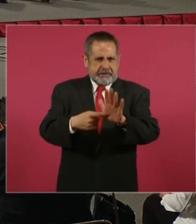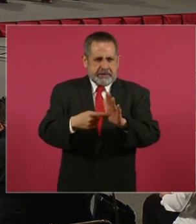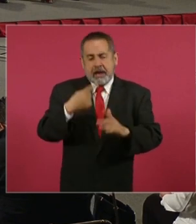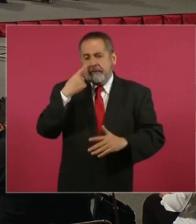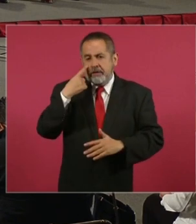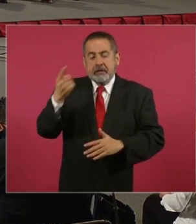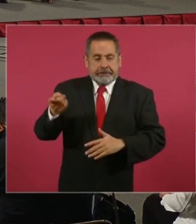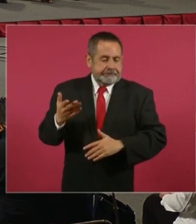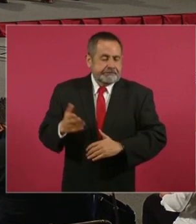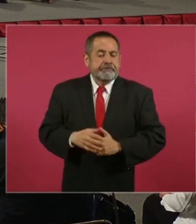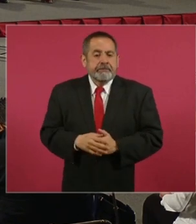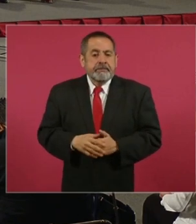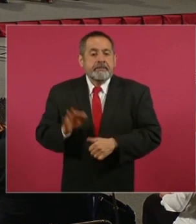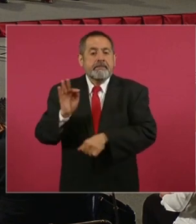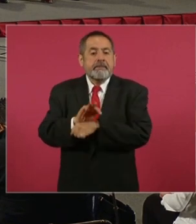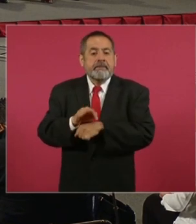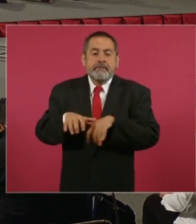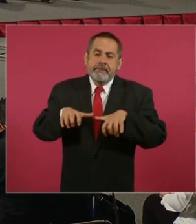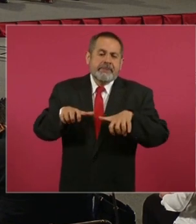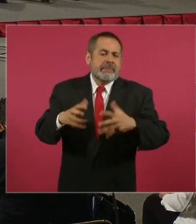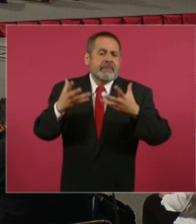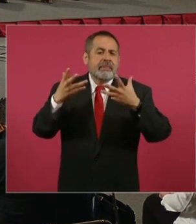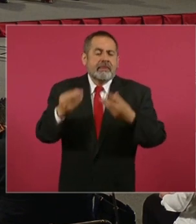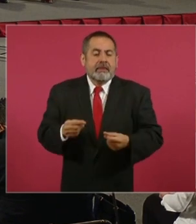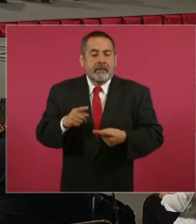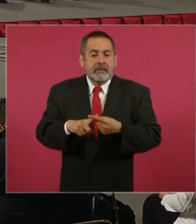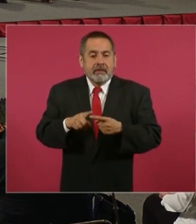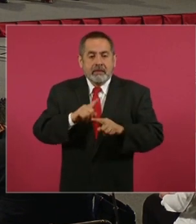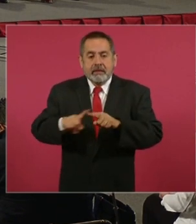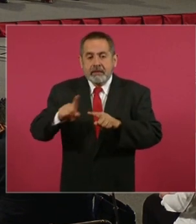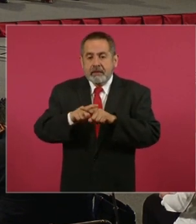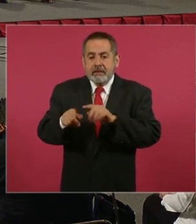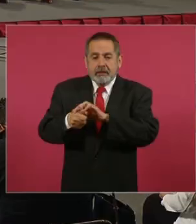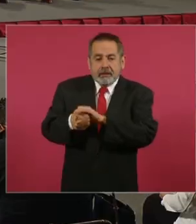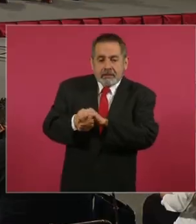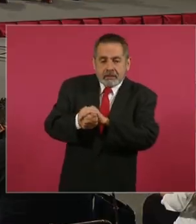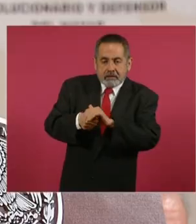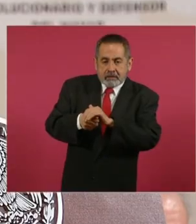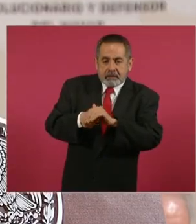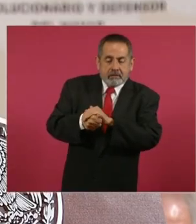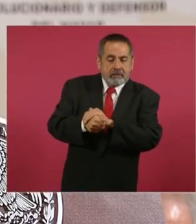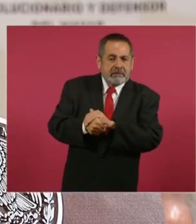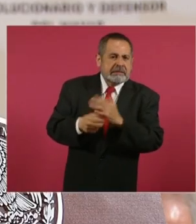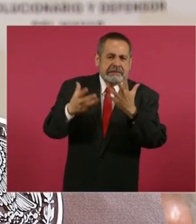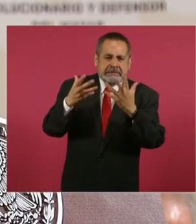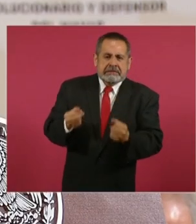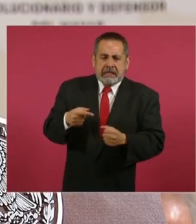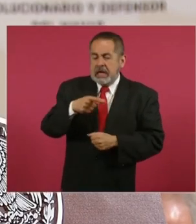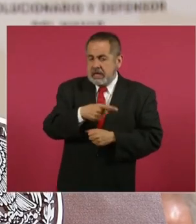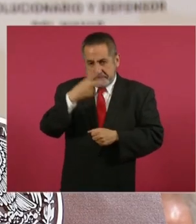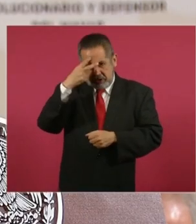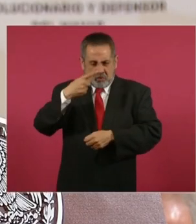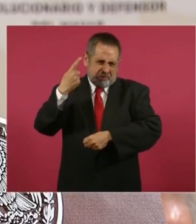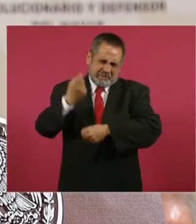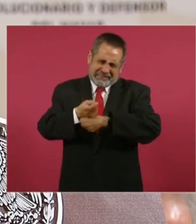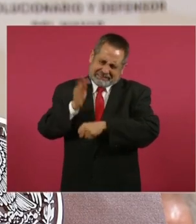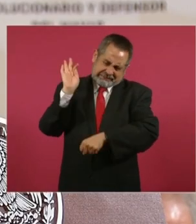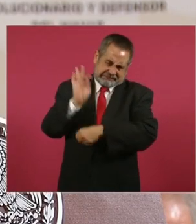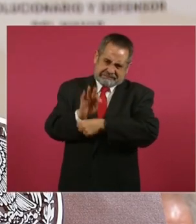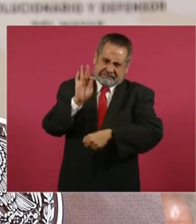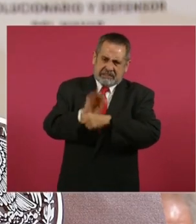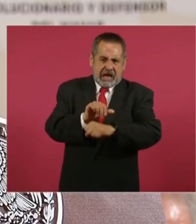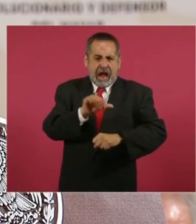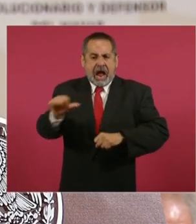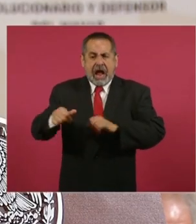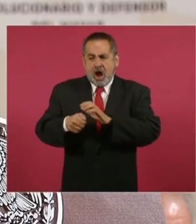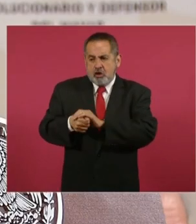estamos protegiendo la mayor cantidad de santuarios tortugueros. México es el país que protege más las tortugas en el planeta. Lo